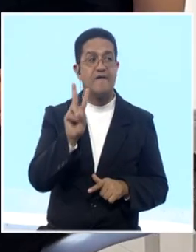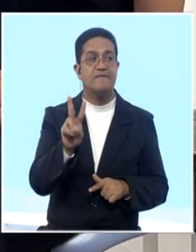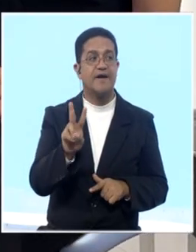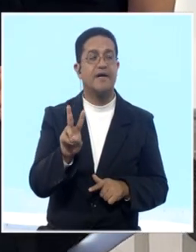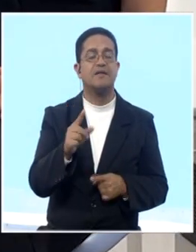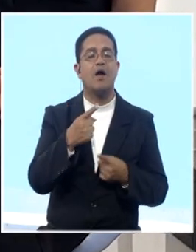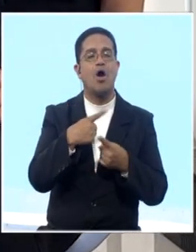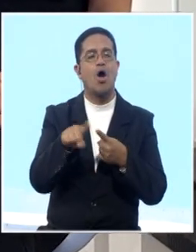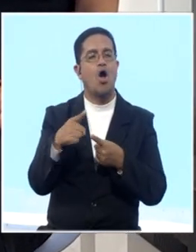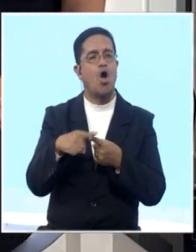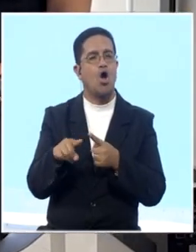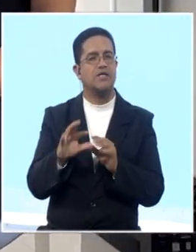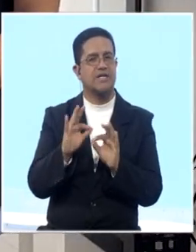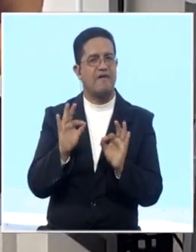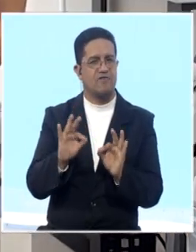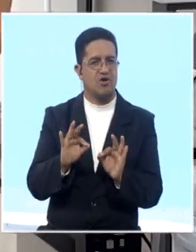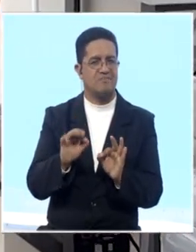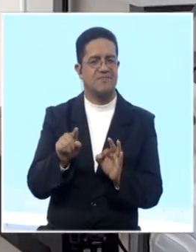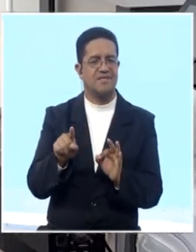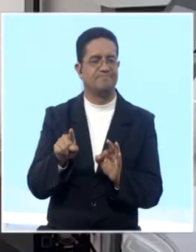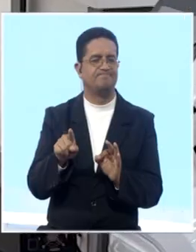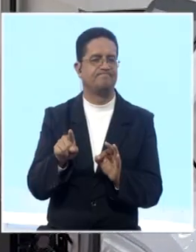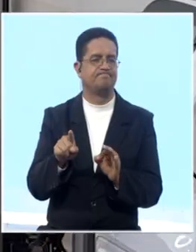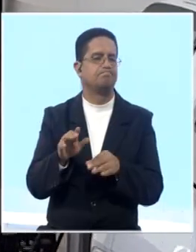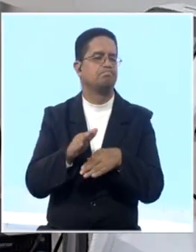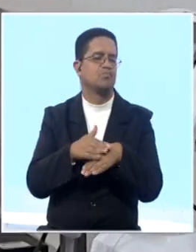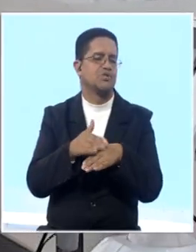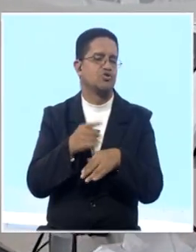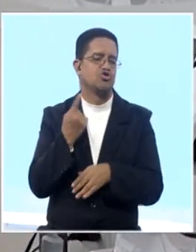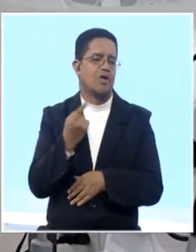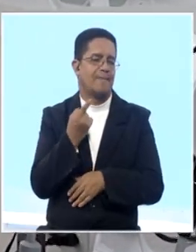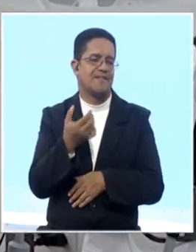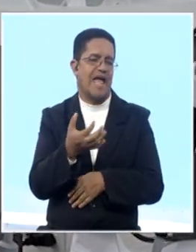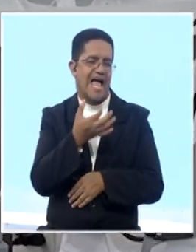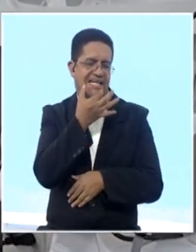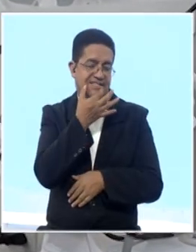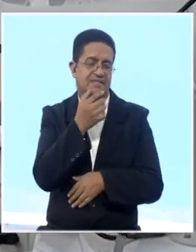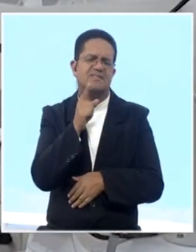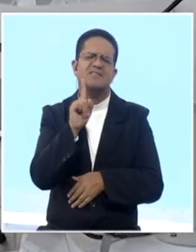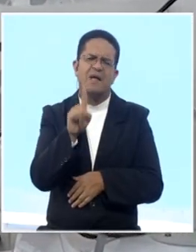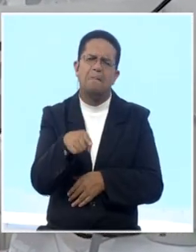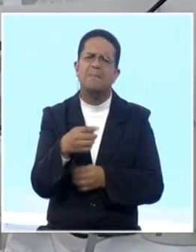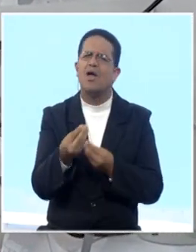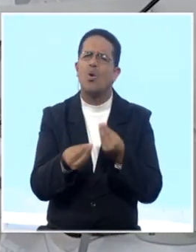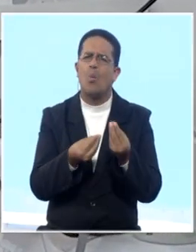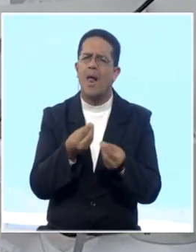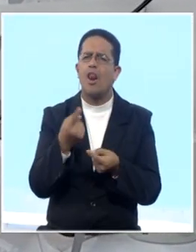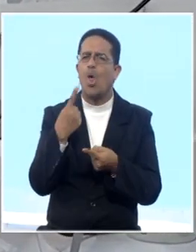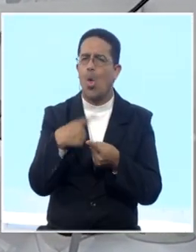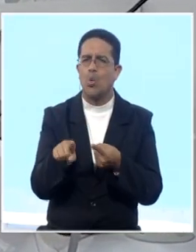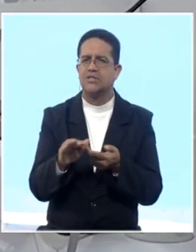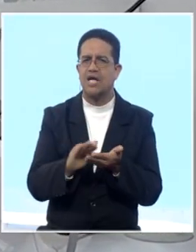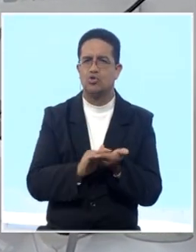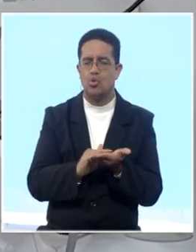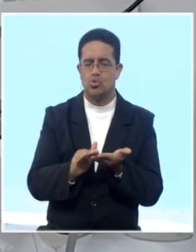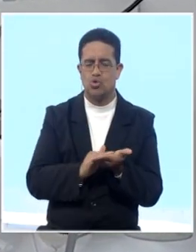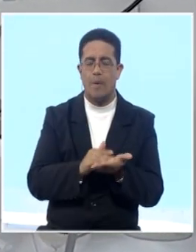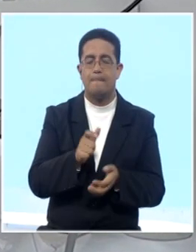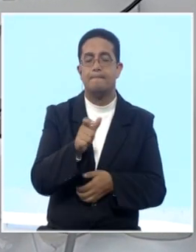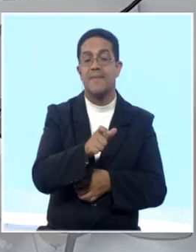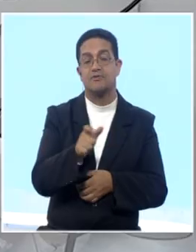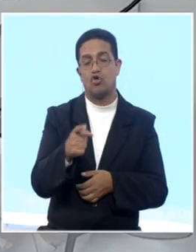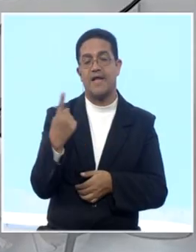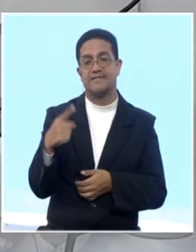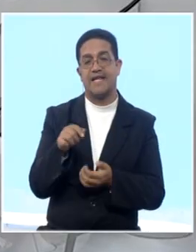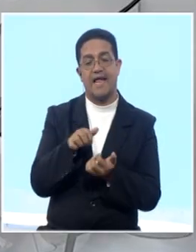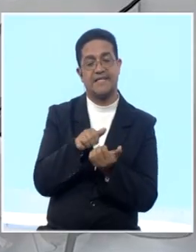tratamientos, además de esa férula que se le va a colocar al paciente, cuáles son esas alternativas que hay para los pacientes con bruxismo, porque también